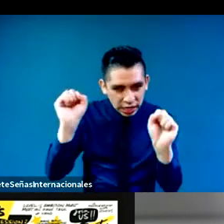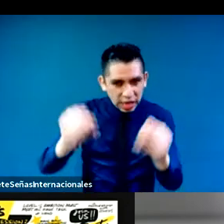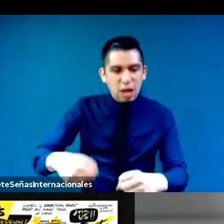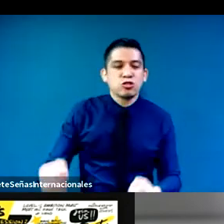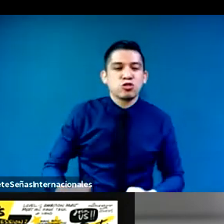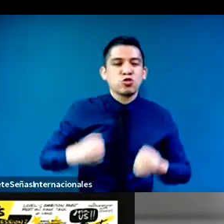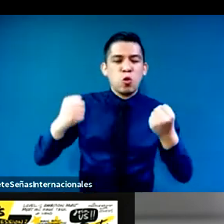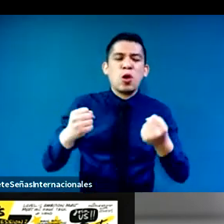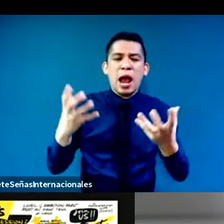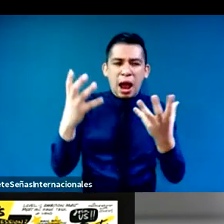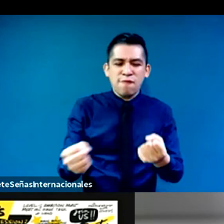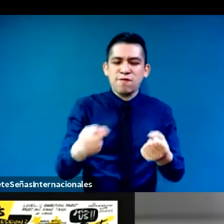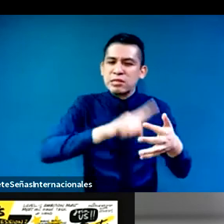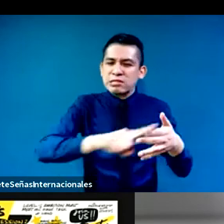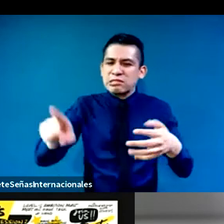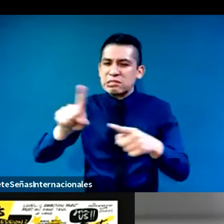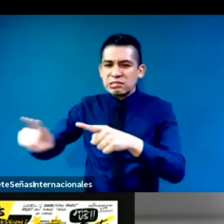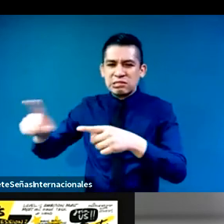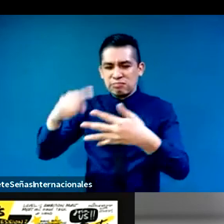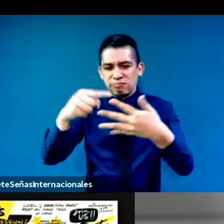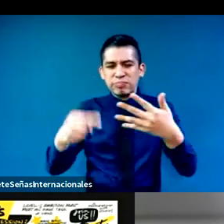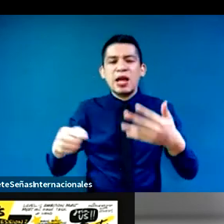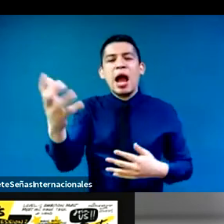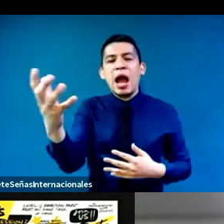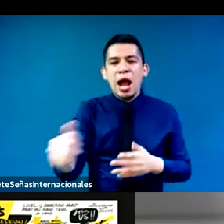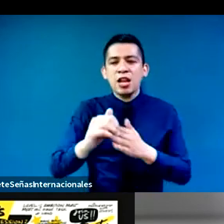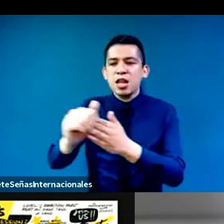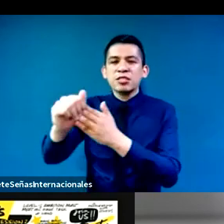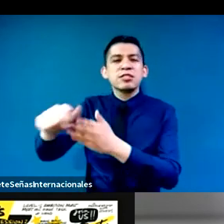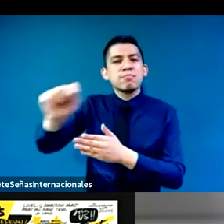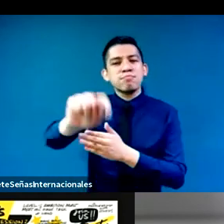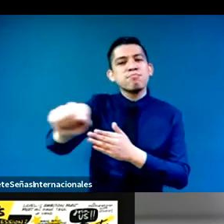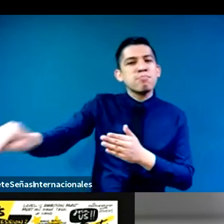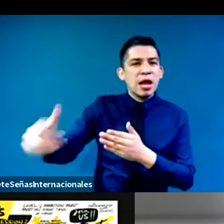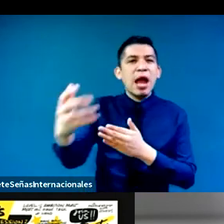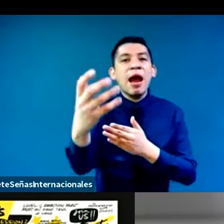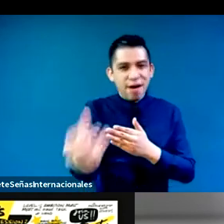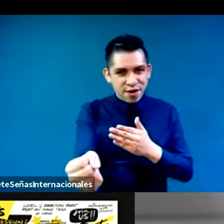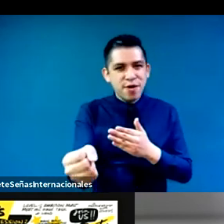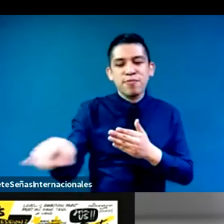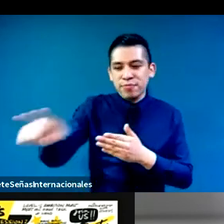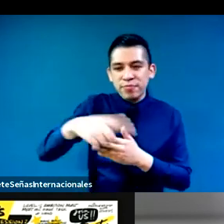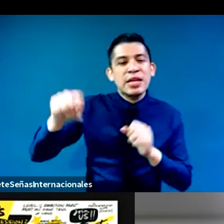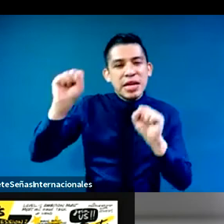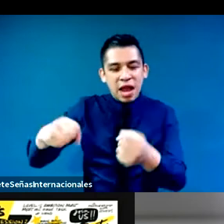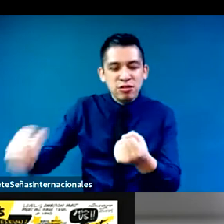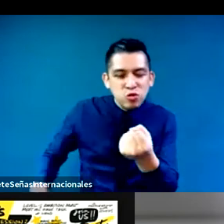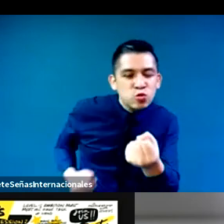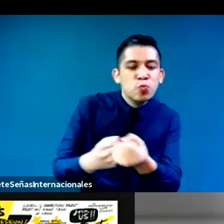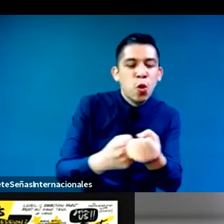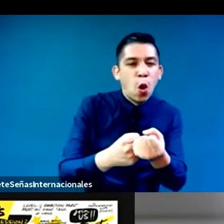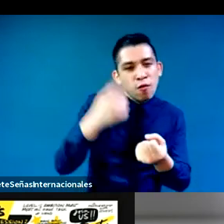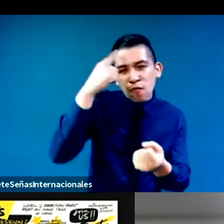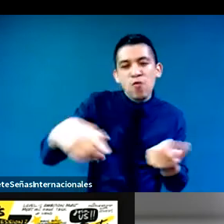de estas personas que se encuentran presentes en esta sala pueden y podrán contribuir a un cambio positivo en la justicia